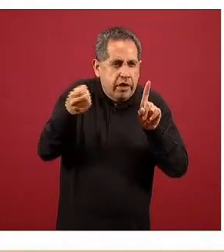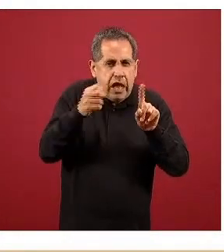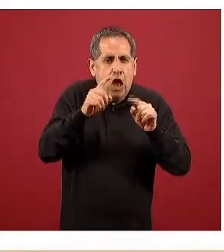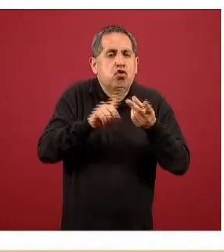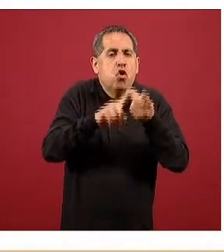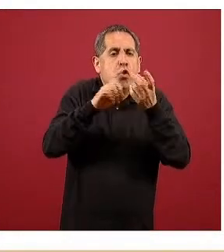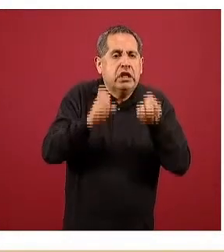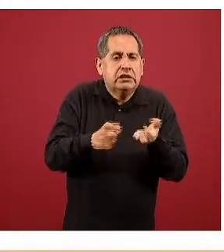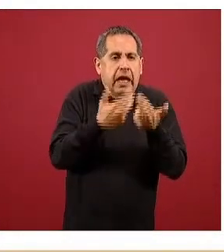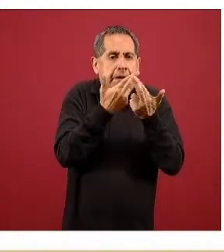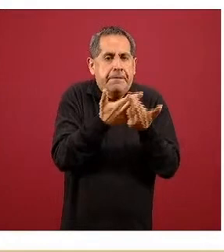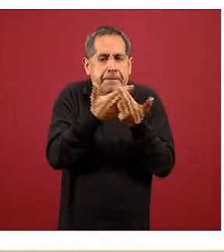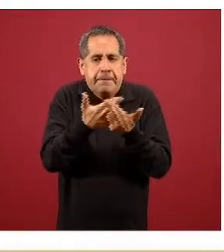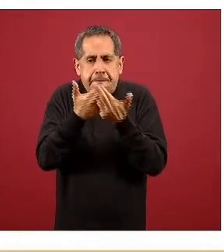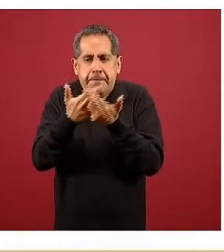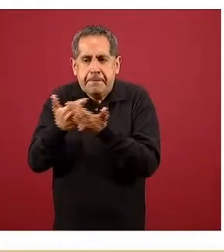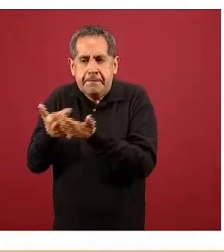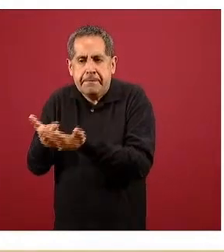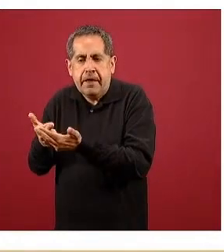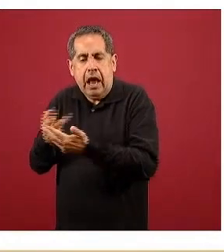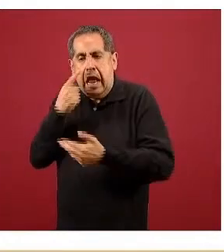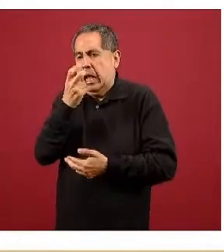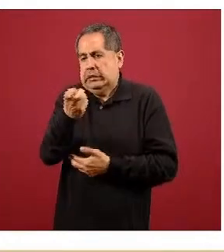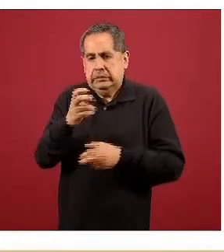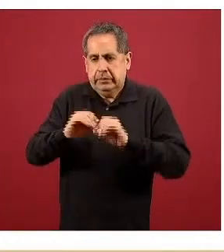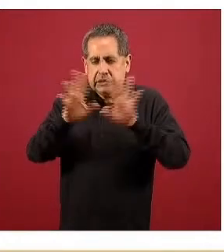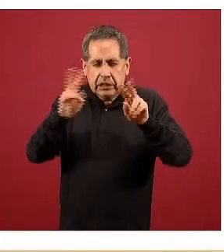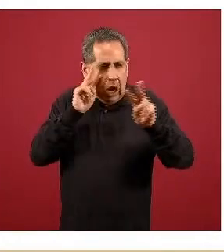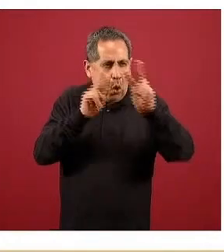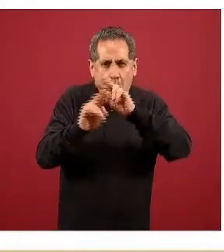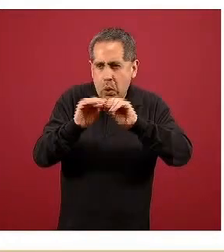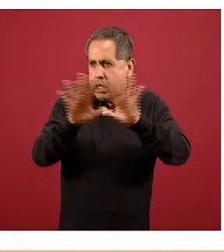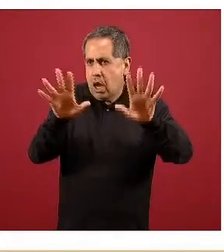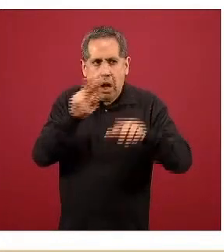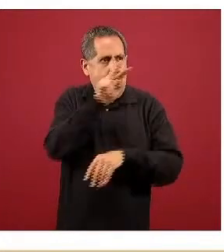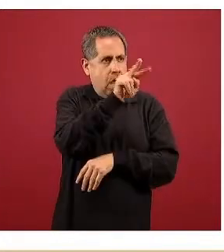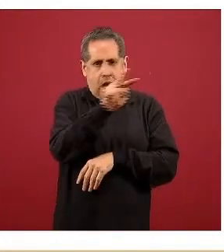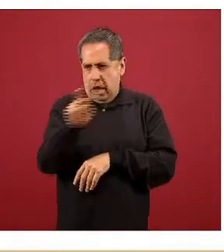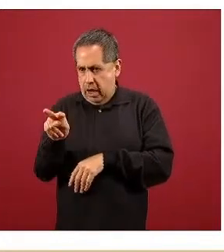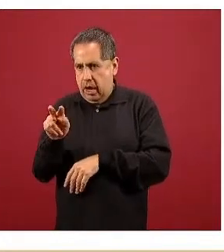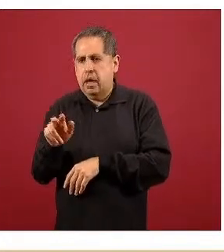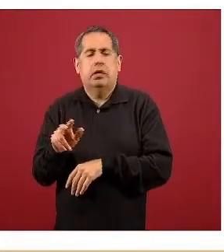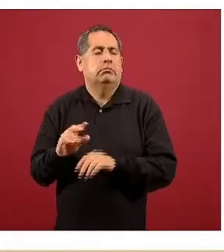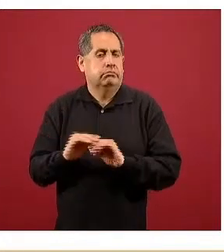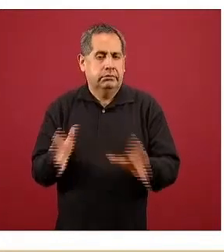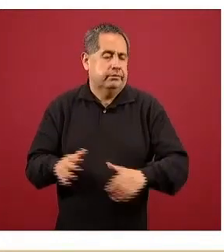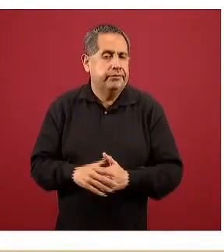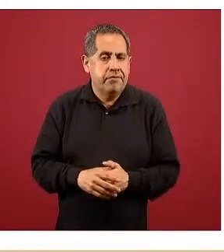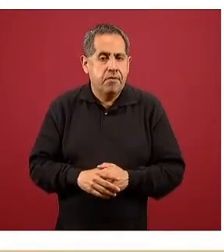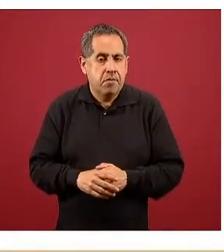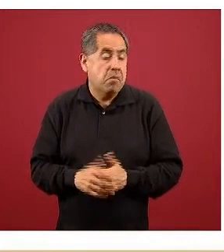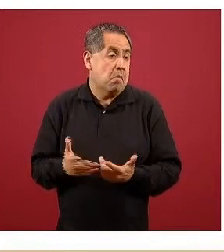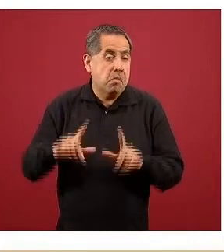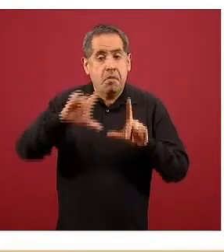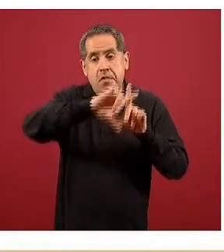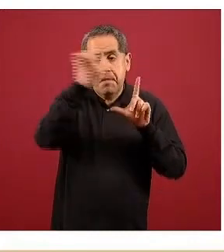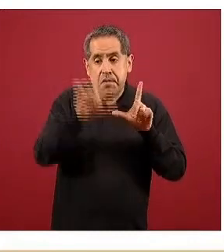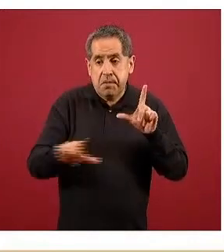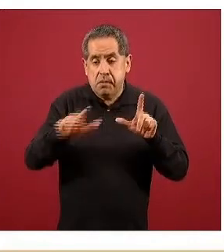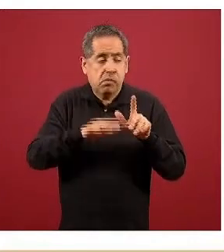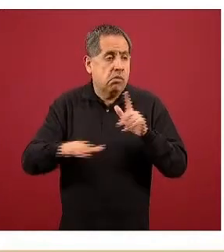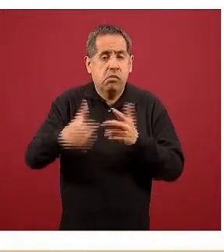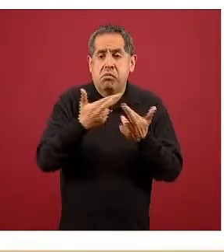sencillamente el estado actual de la ocupación hospitalaria en todos y cada uno de nuestros estados. A nivel nacional tenemos